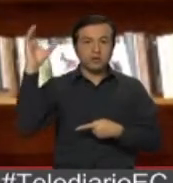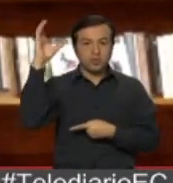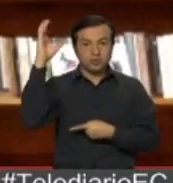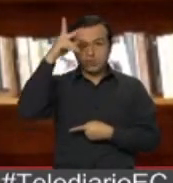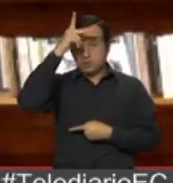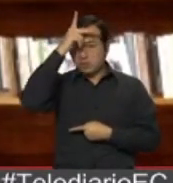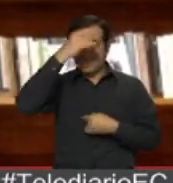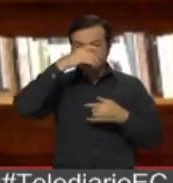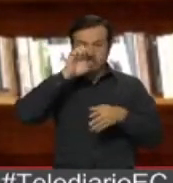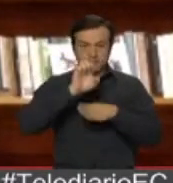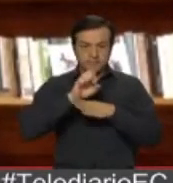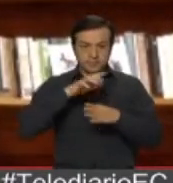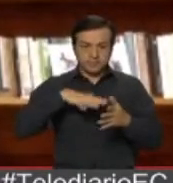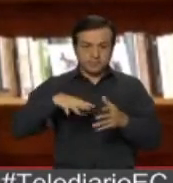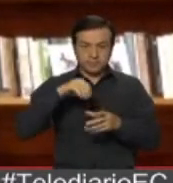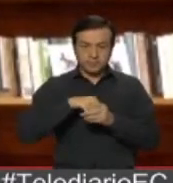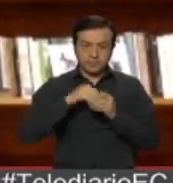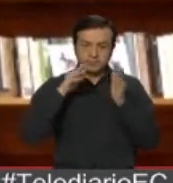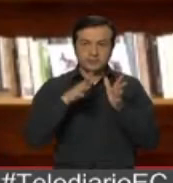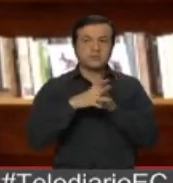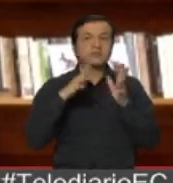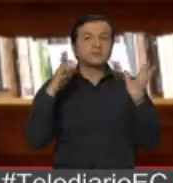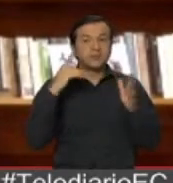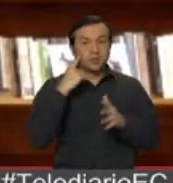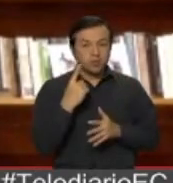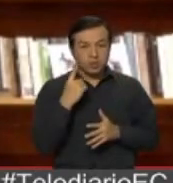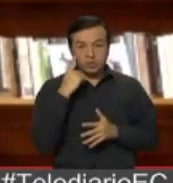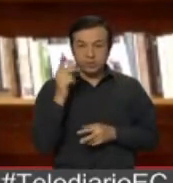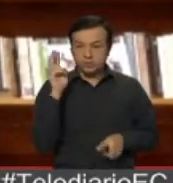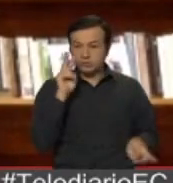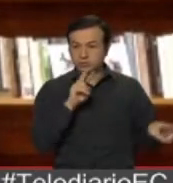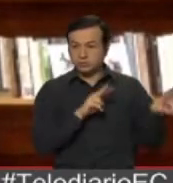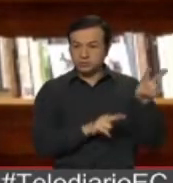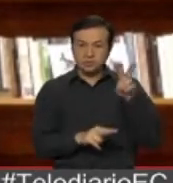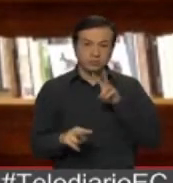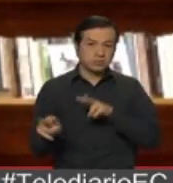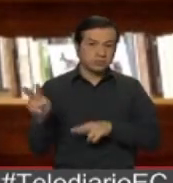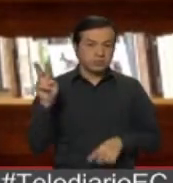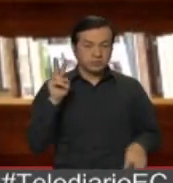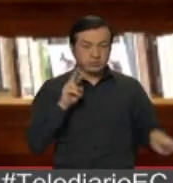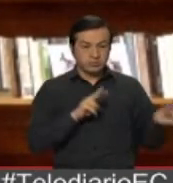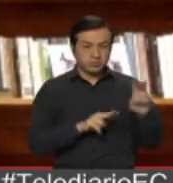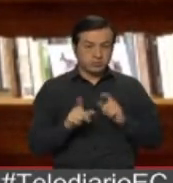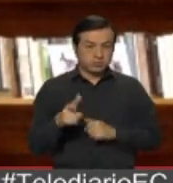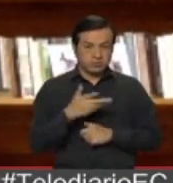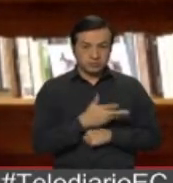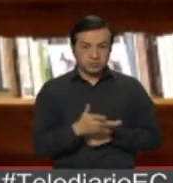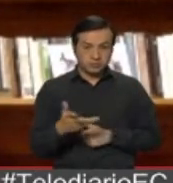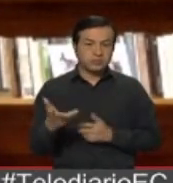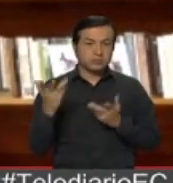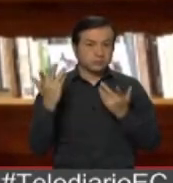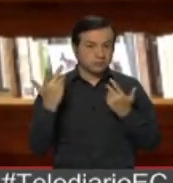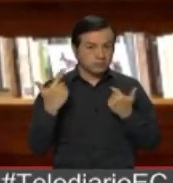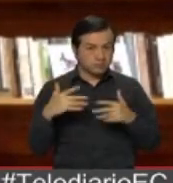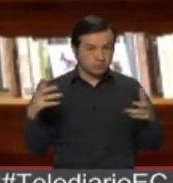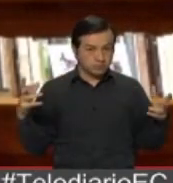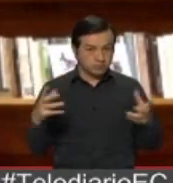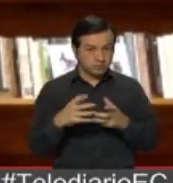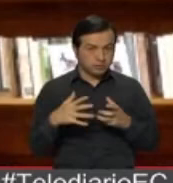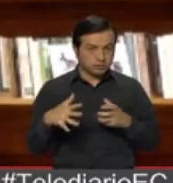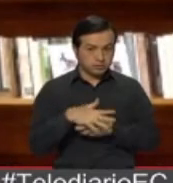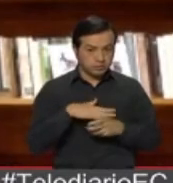efectivamente, tomando más muestras, ¿no?, de todos los integrantes del